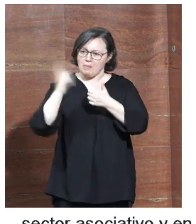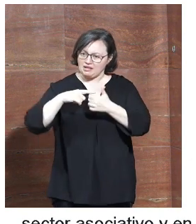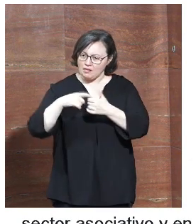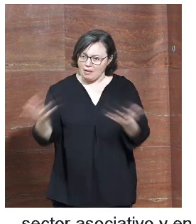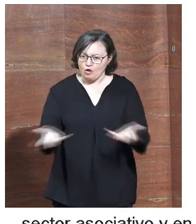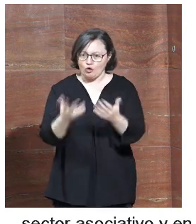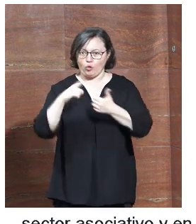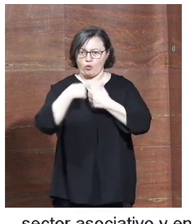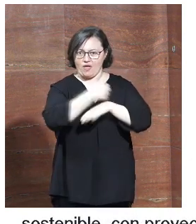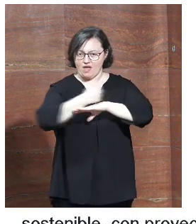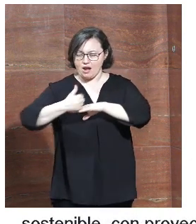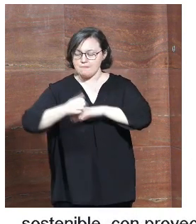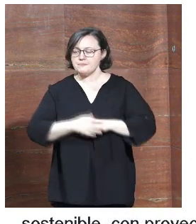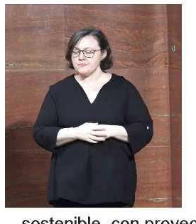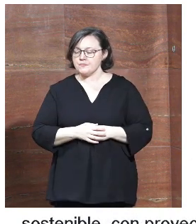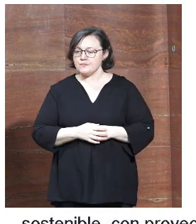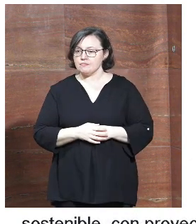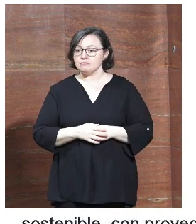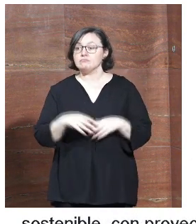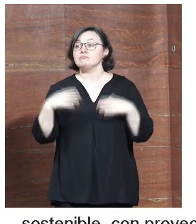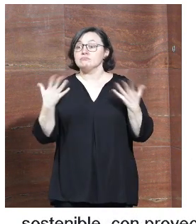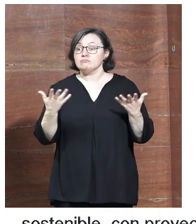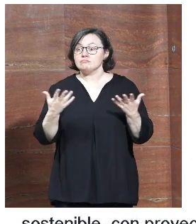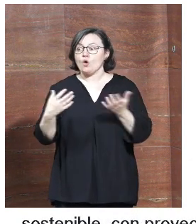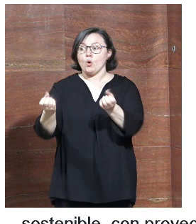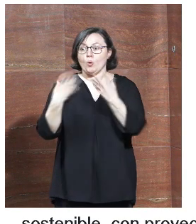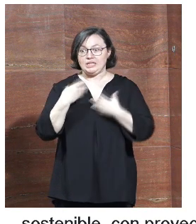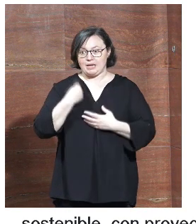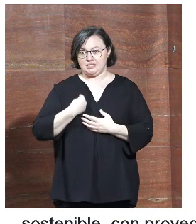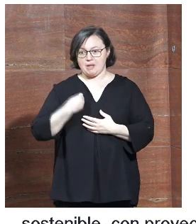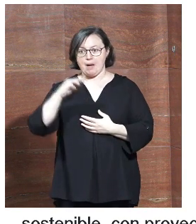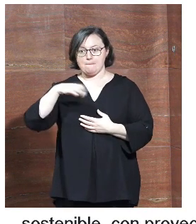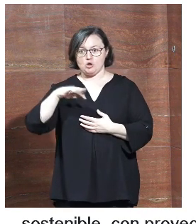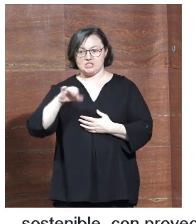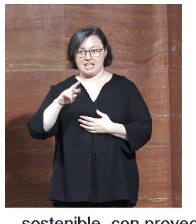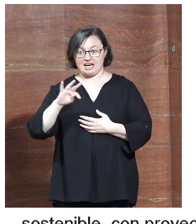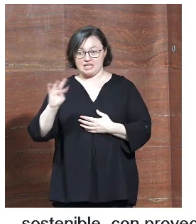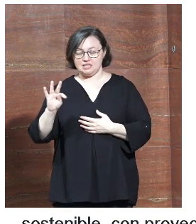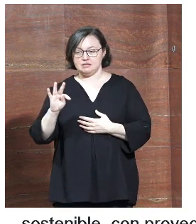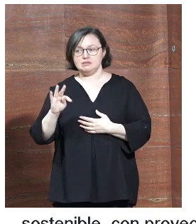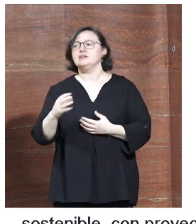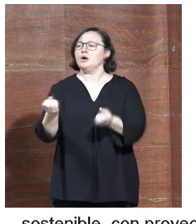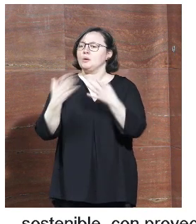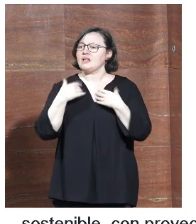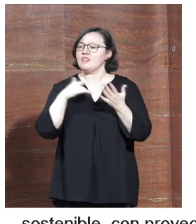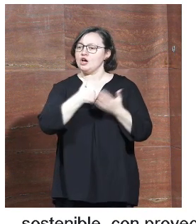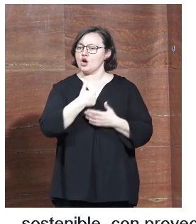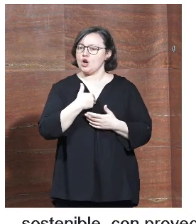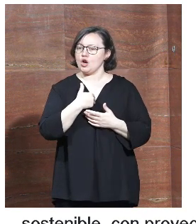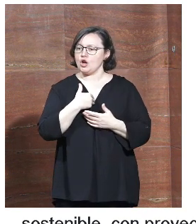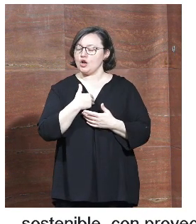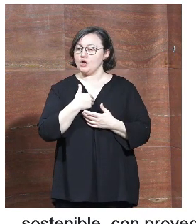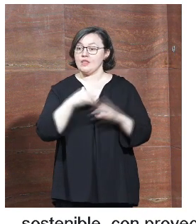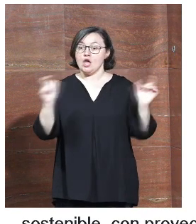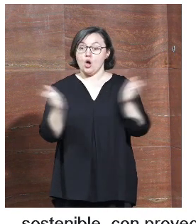participación ciudadana, ¿no? Nos cuenta también que, bueno, pues como miembro de